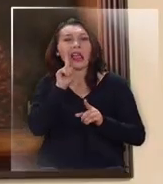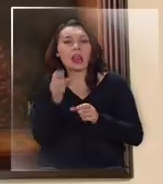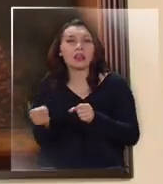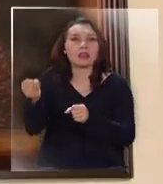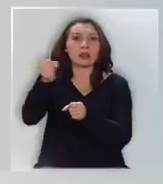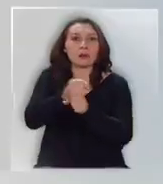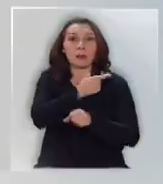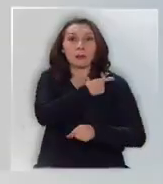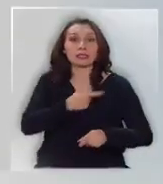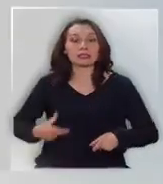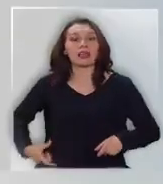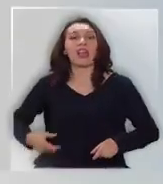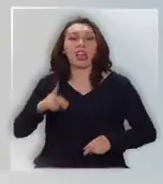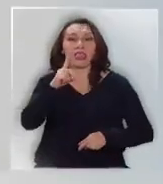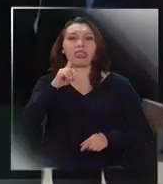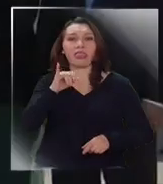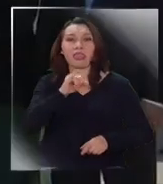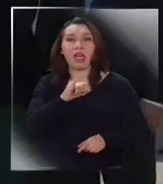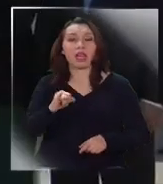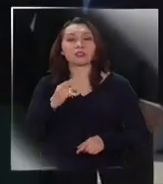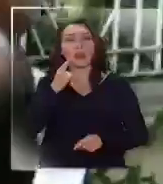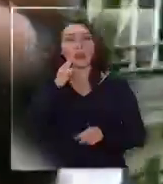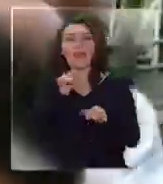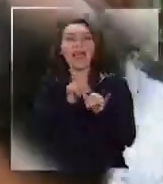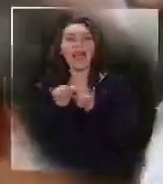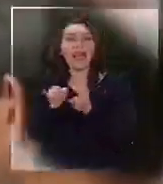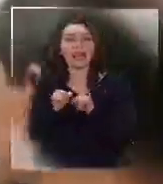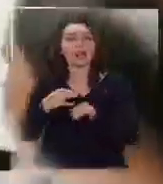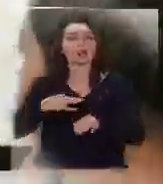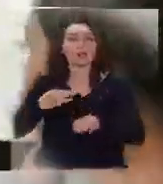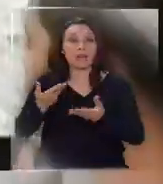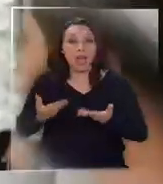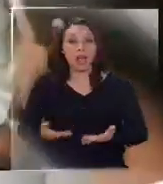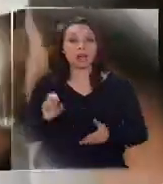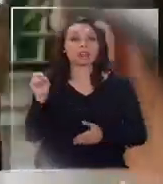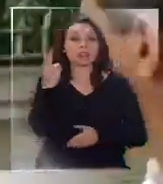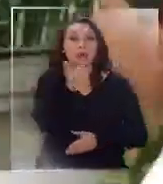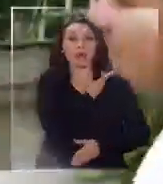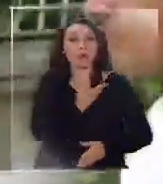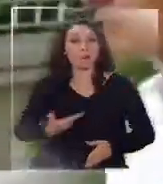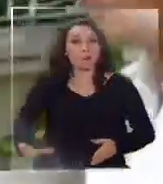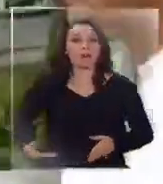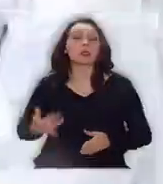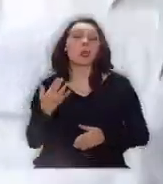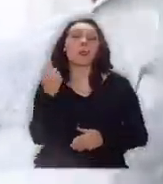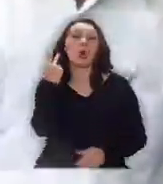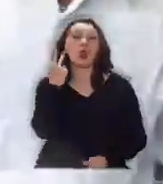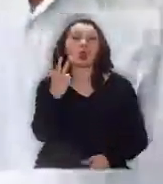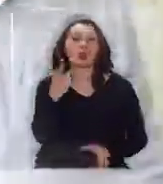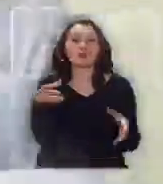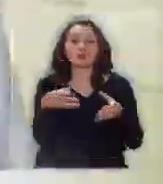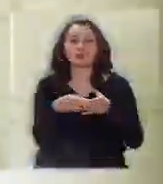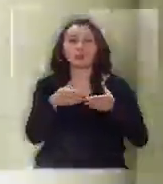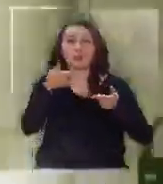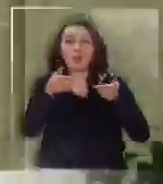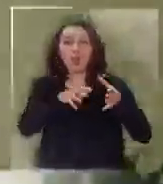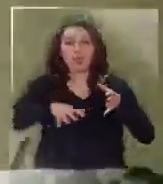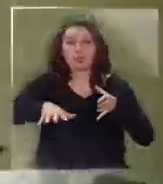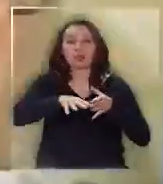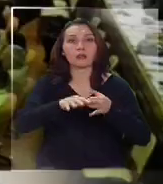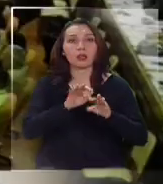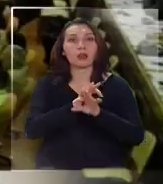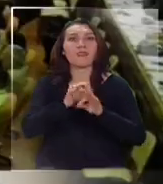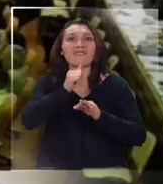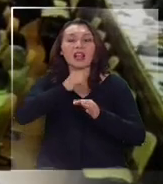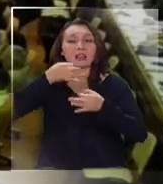es Díaz-Canel. Ingeniero civil, 57 años, actual vicepresidente, el llamado número 2 del aparato político, quien no ha